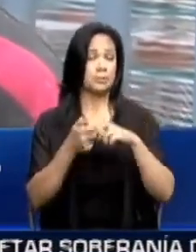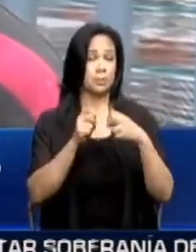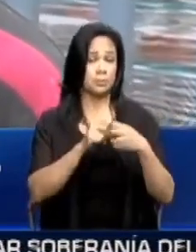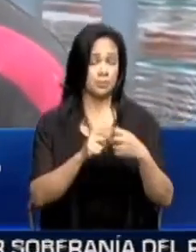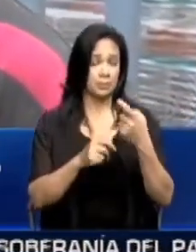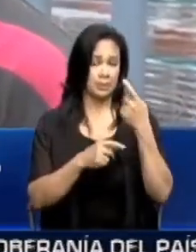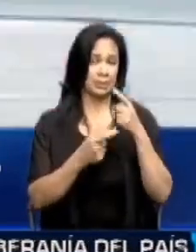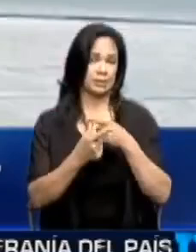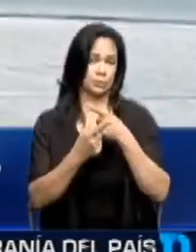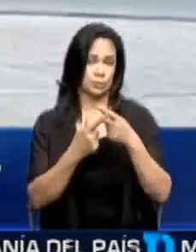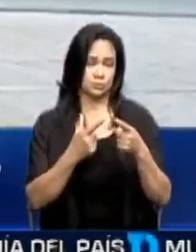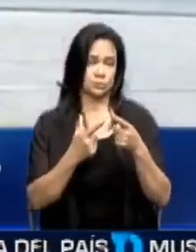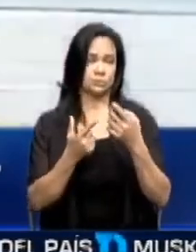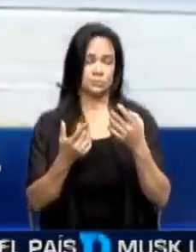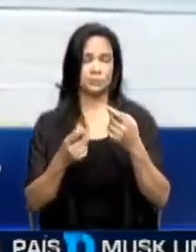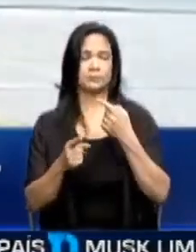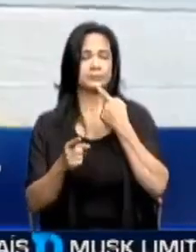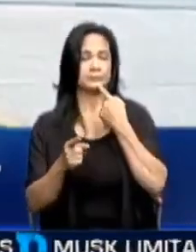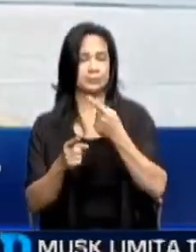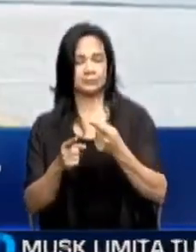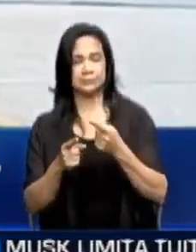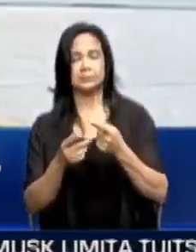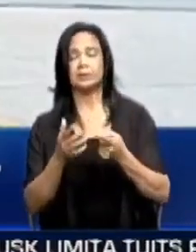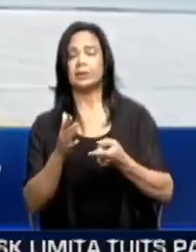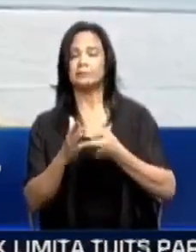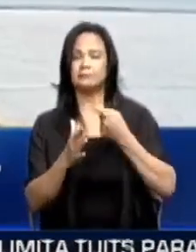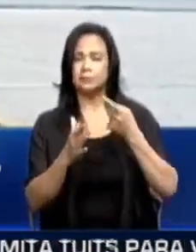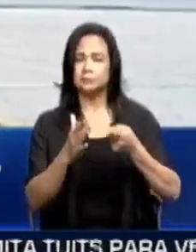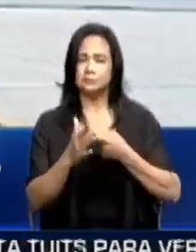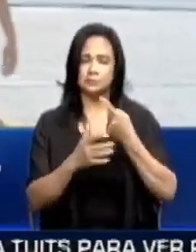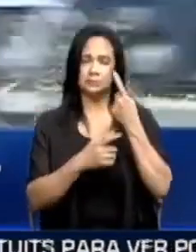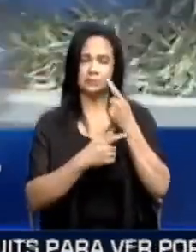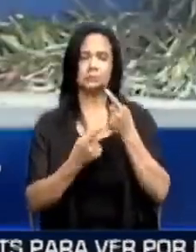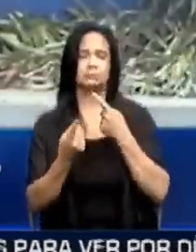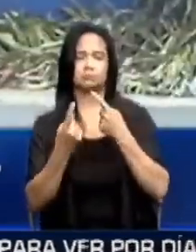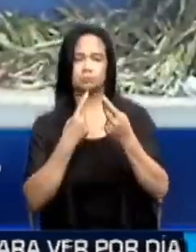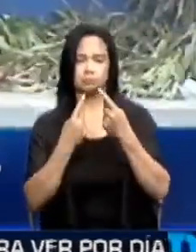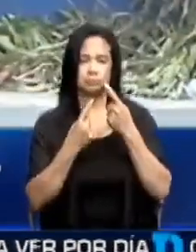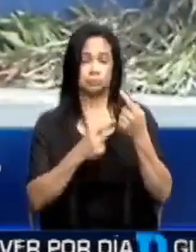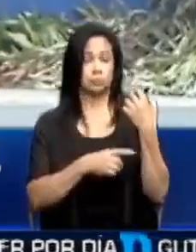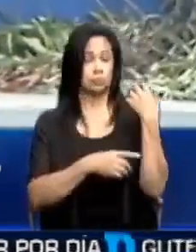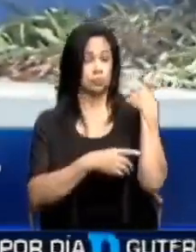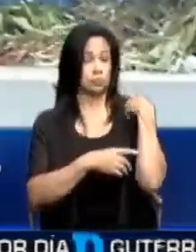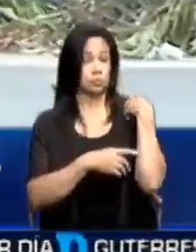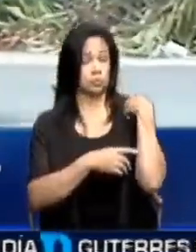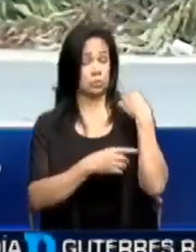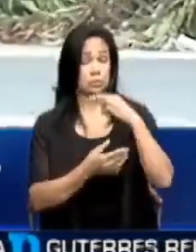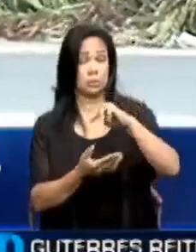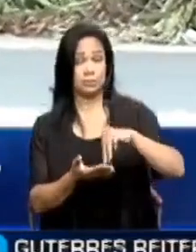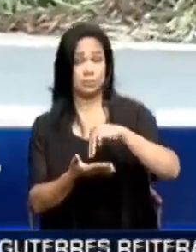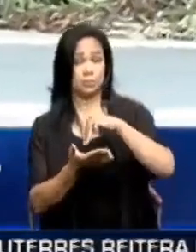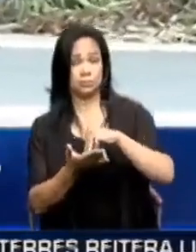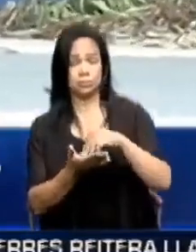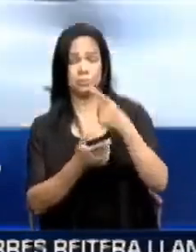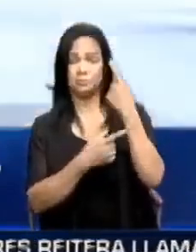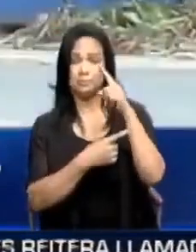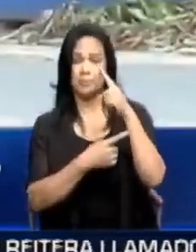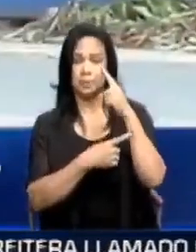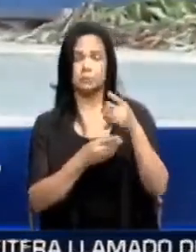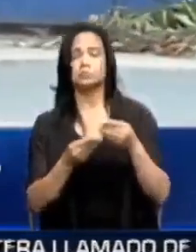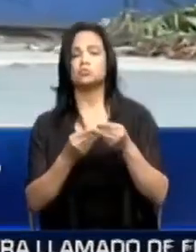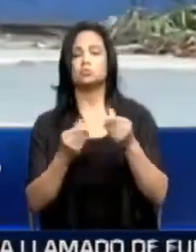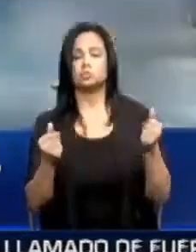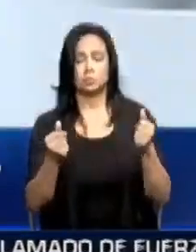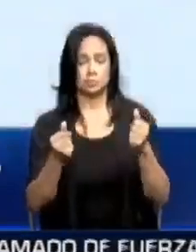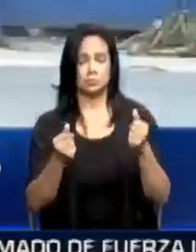en ese sentido. Señalan también que en varias ocasiones han conversado con las autoridades municipales para tratar de buscar